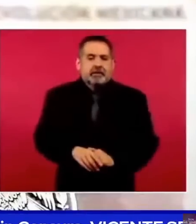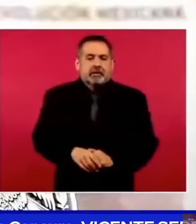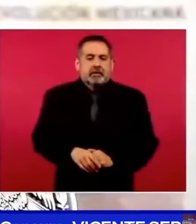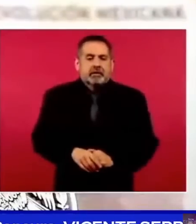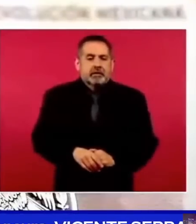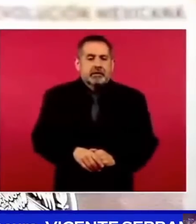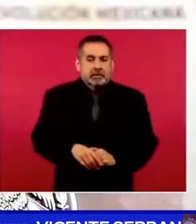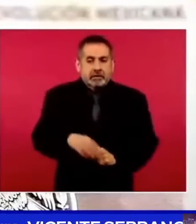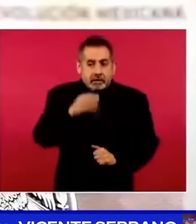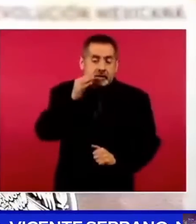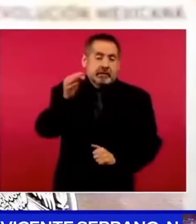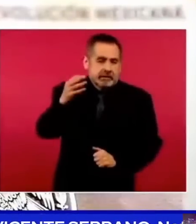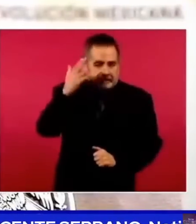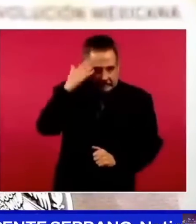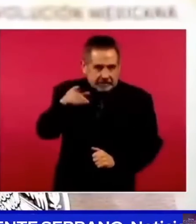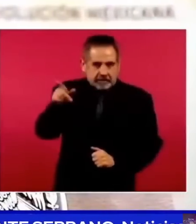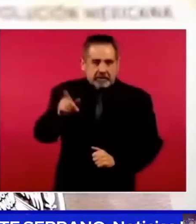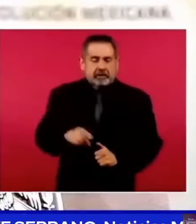se va a enterar,